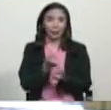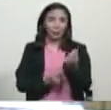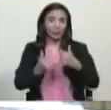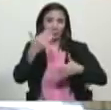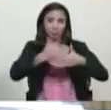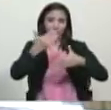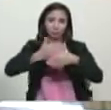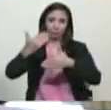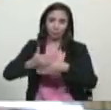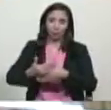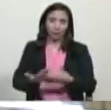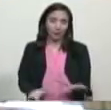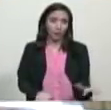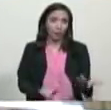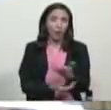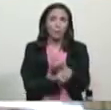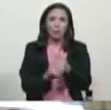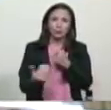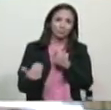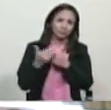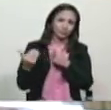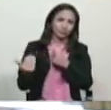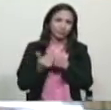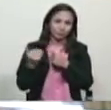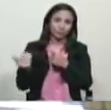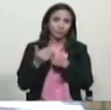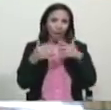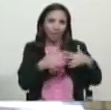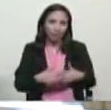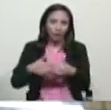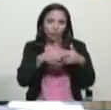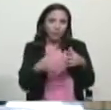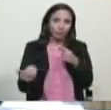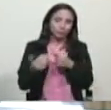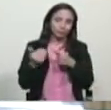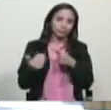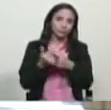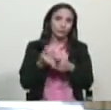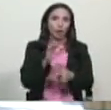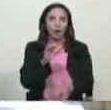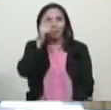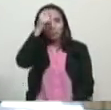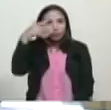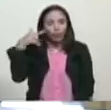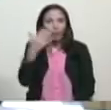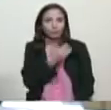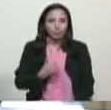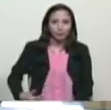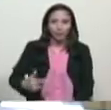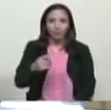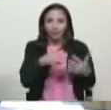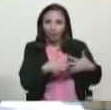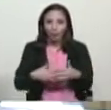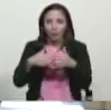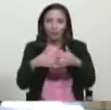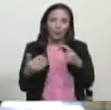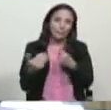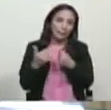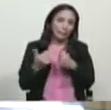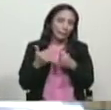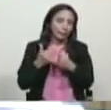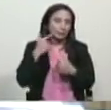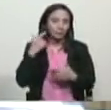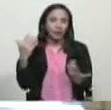coyuntura de agresión económica imperialista de Donald Trump, de sanciones criminales de Donald